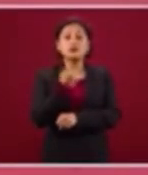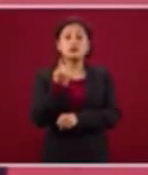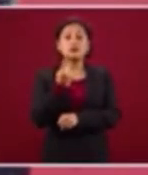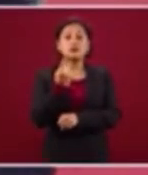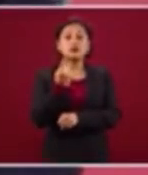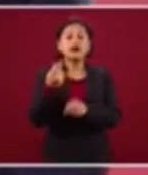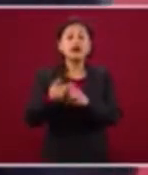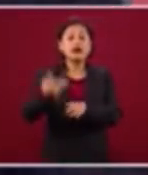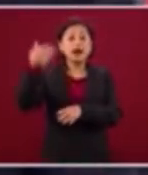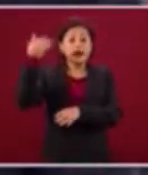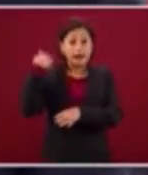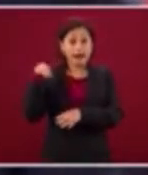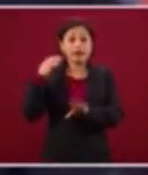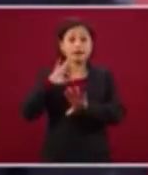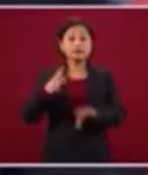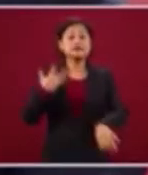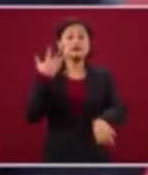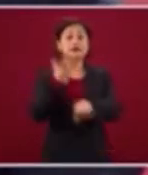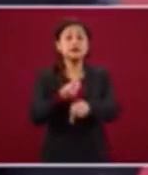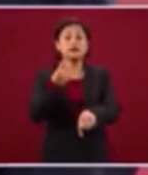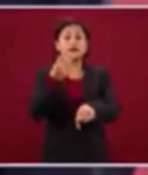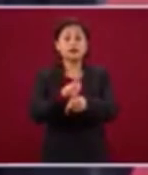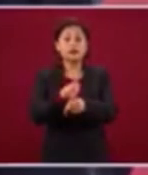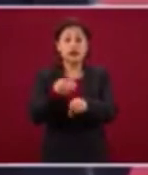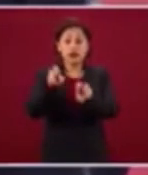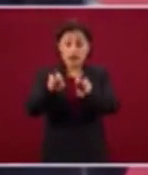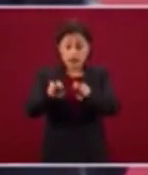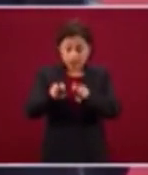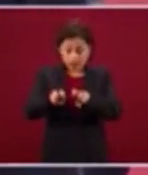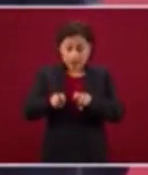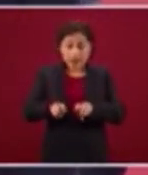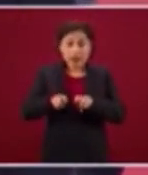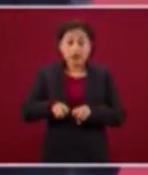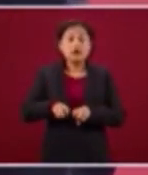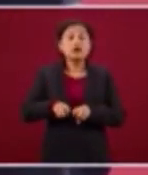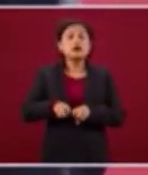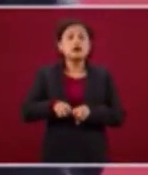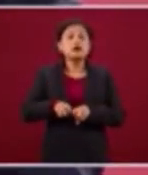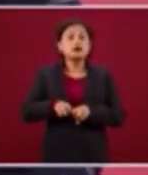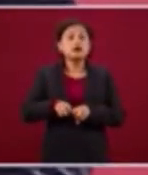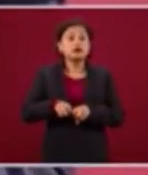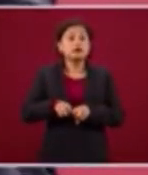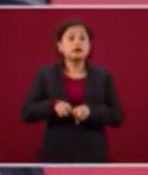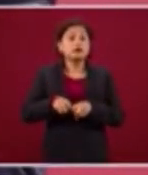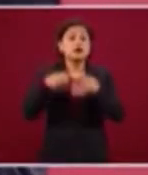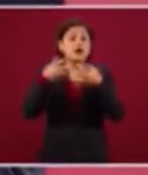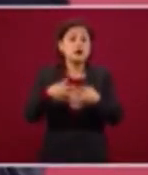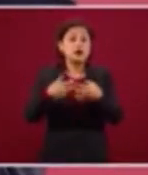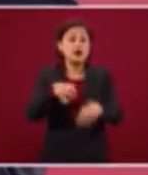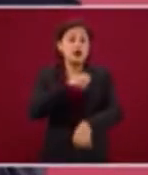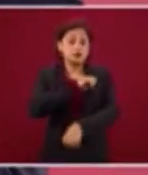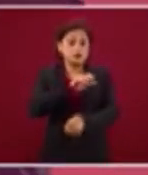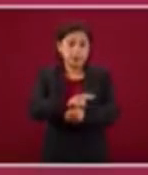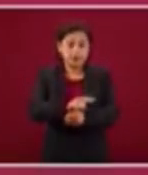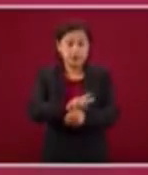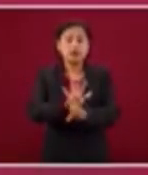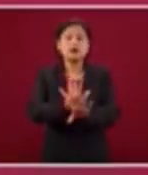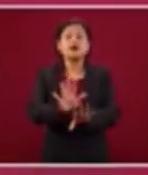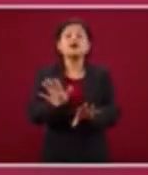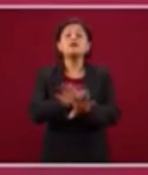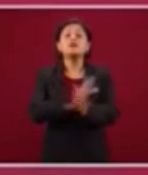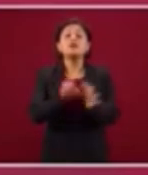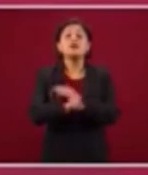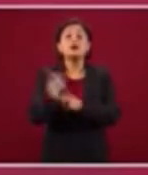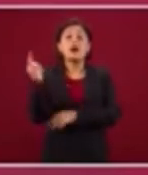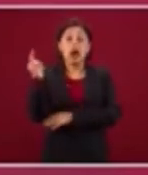un material especial, y fue un avión que se mandó a hacer